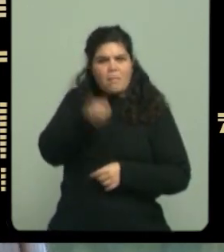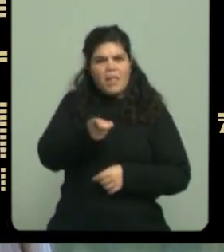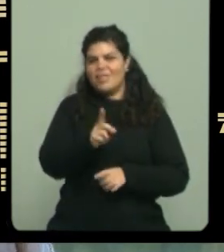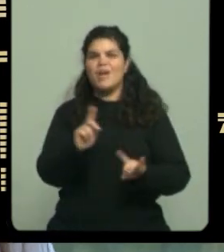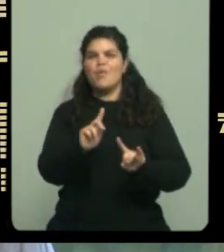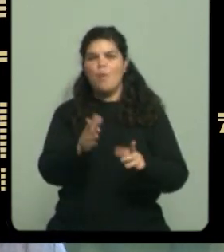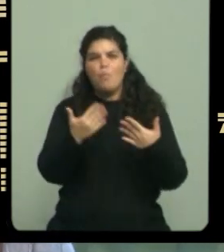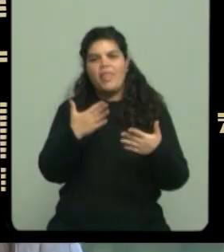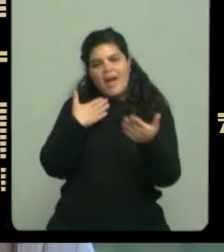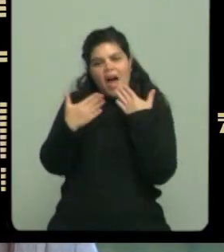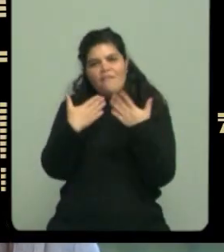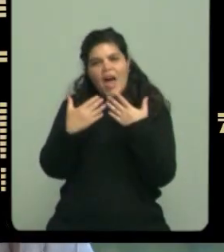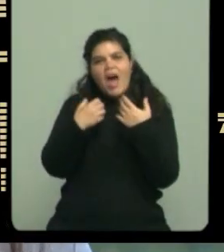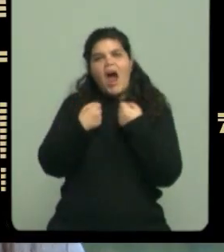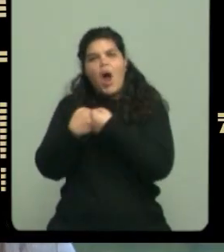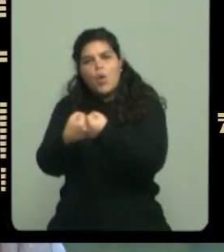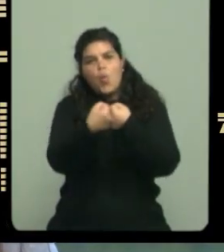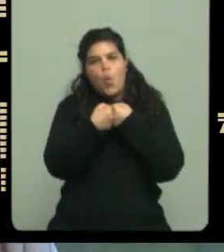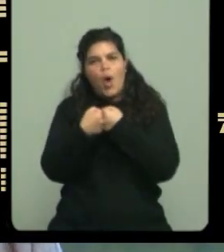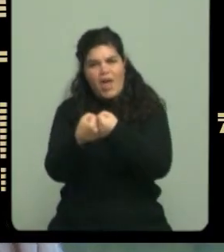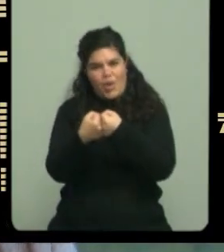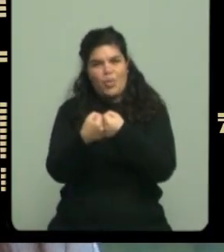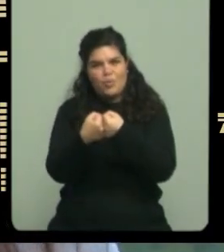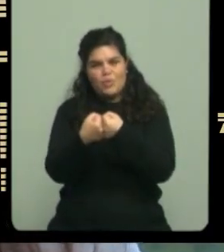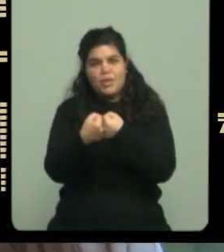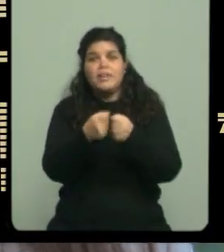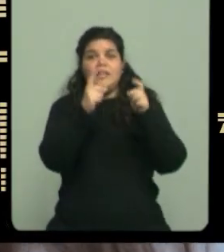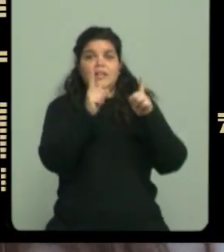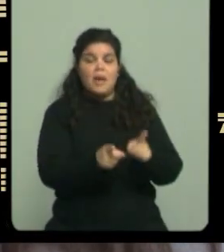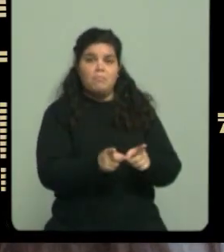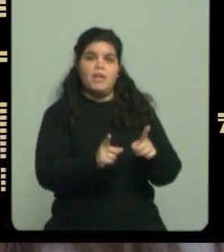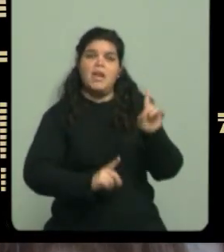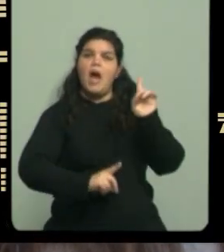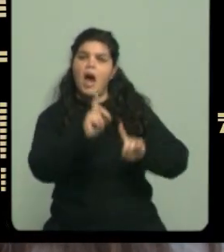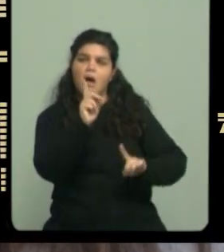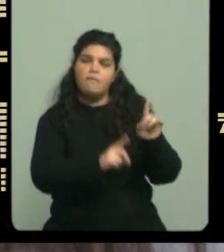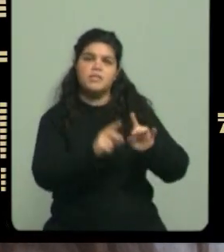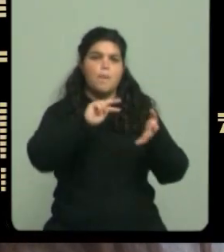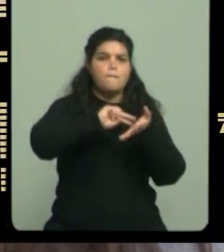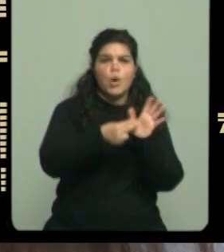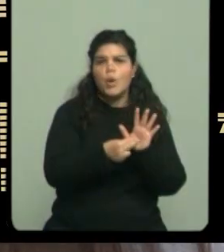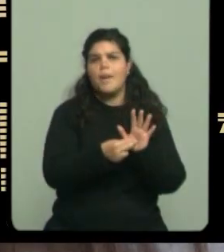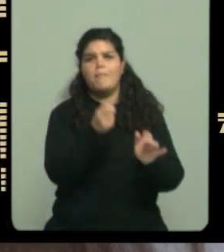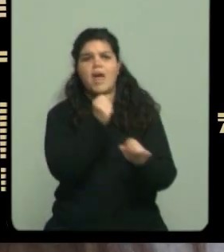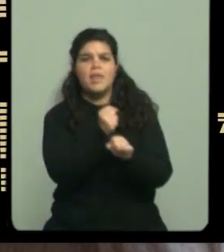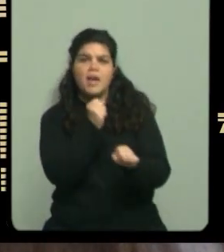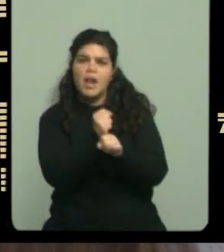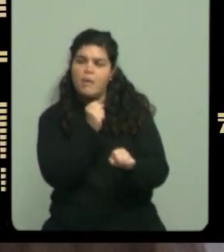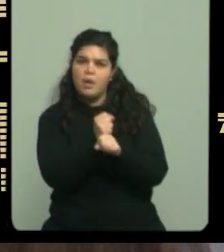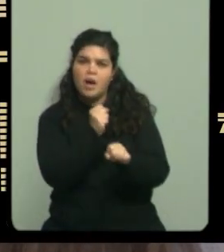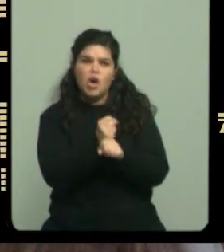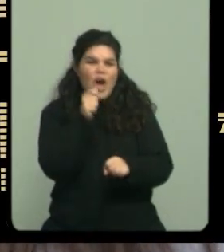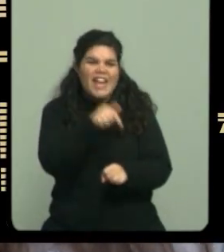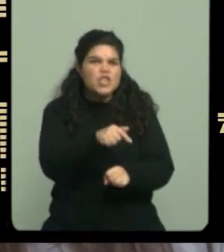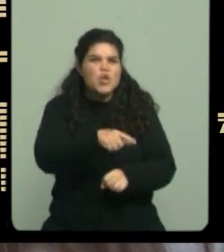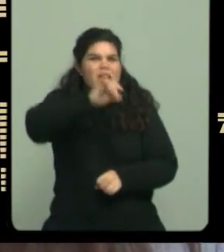un acoso o que se le está perjudicando. También, por ejemplo, hay conflictos laborales donde hay tensiones entre compañeros de